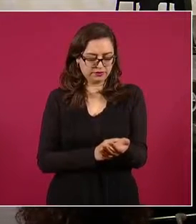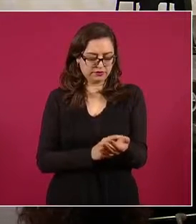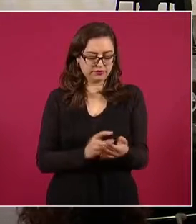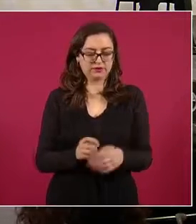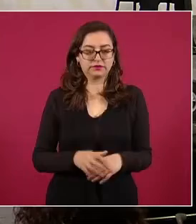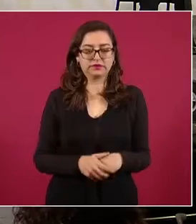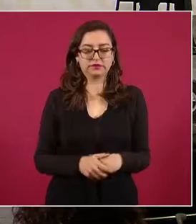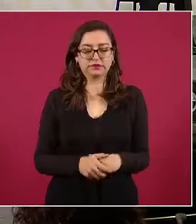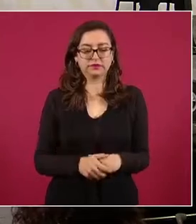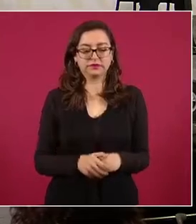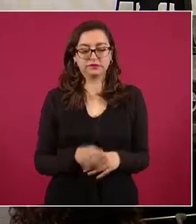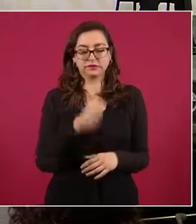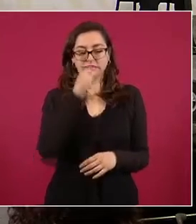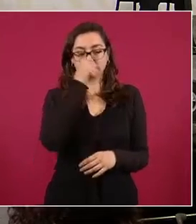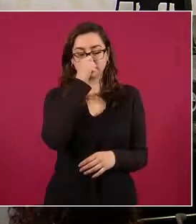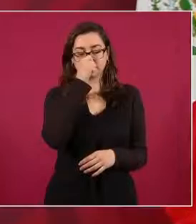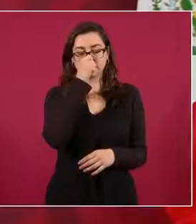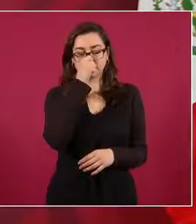un